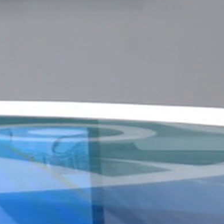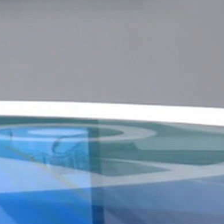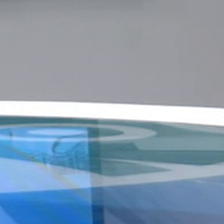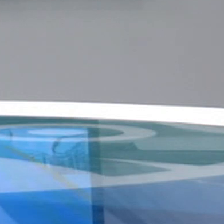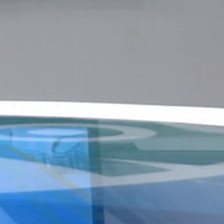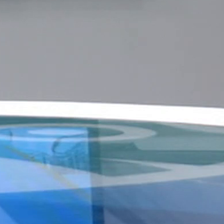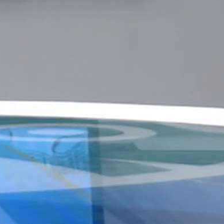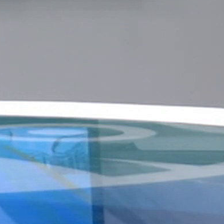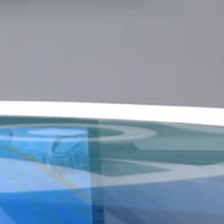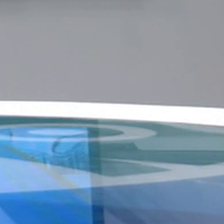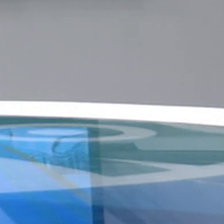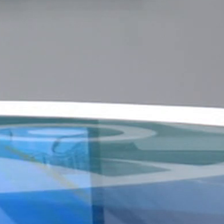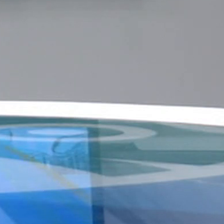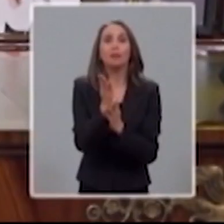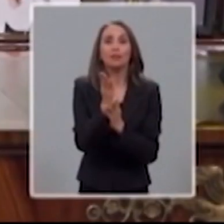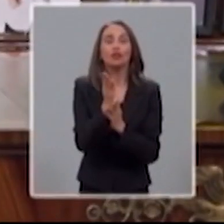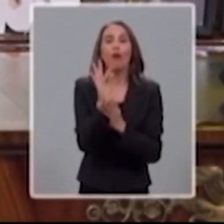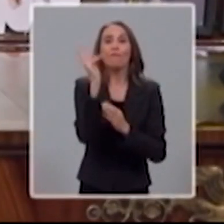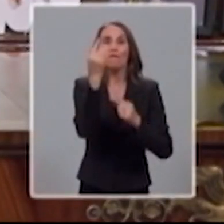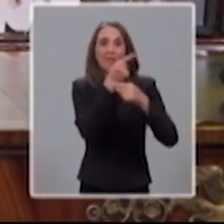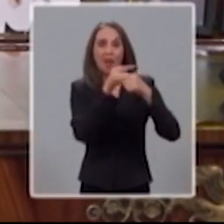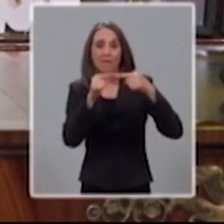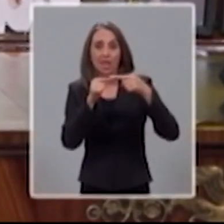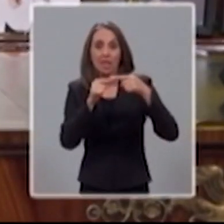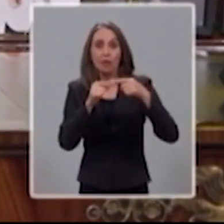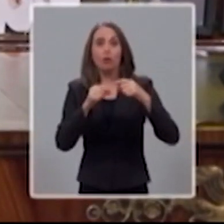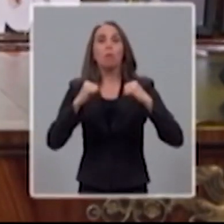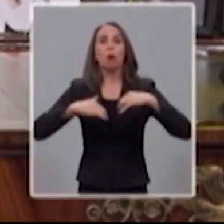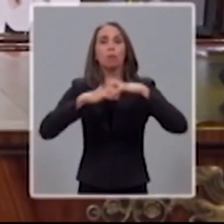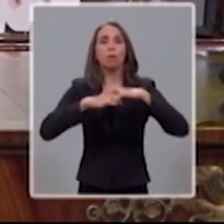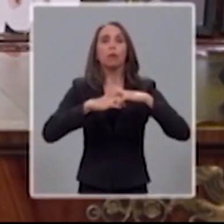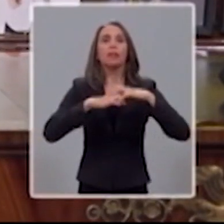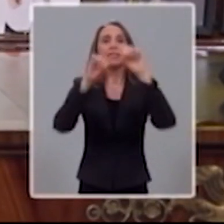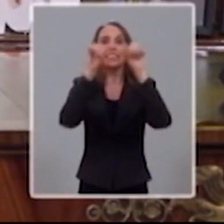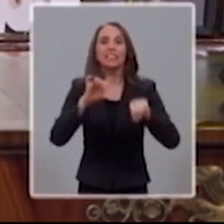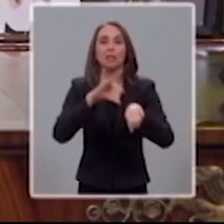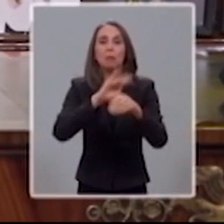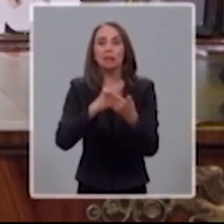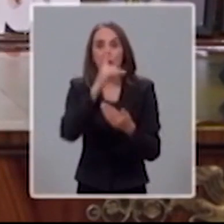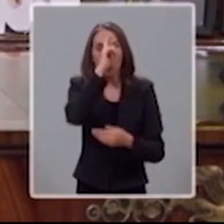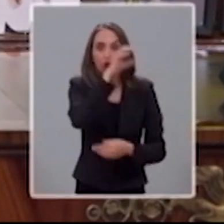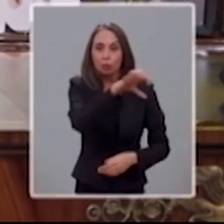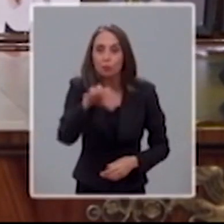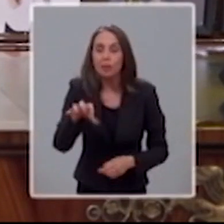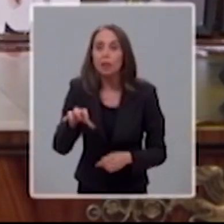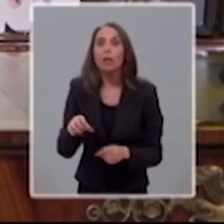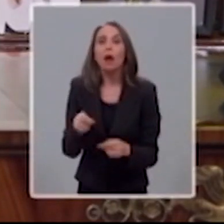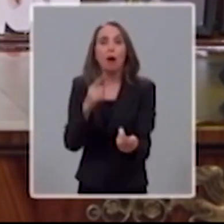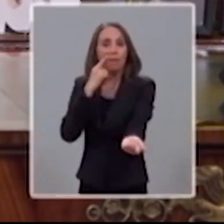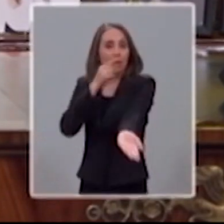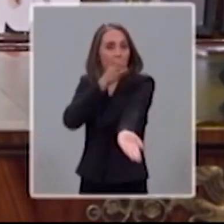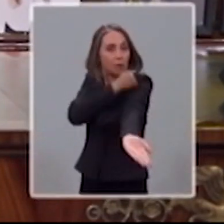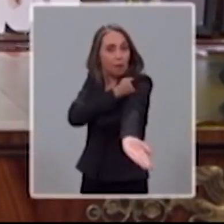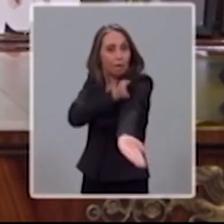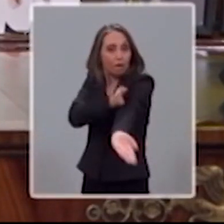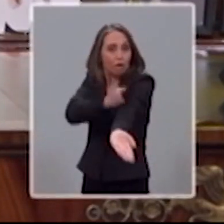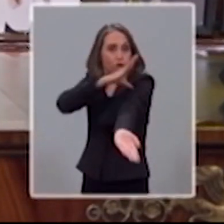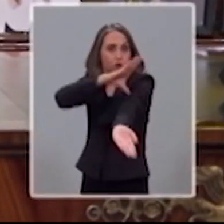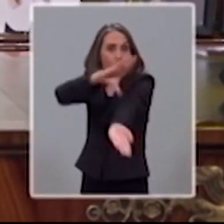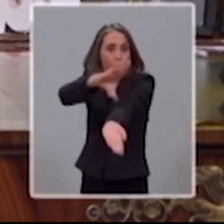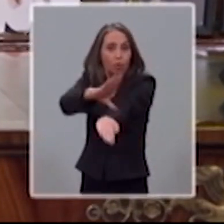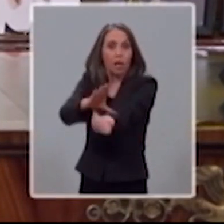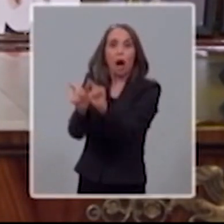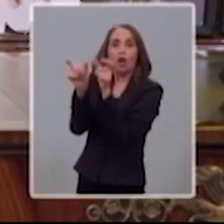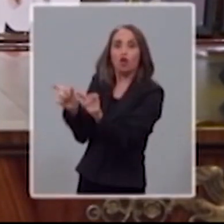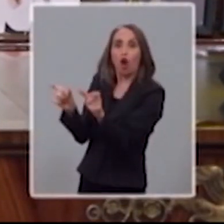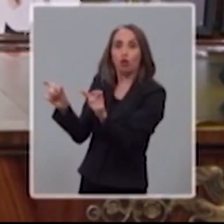de COVID-19 y un fallecido. Fortalecer nuestro sistema de salud. Se vienen semanas muy duras en Chile. Eso advirtió el